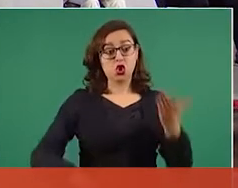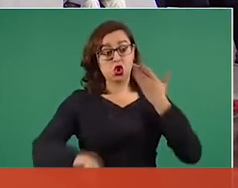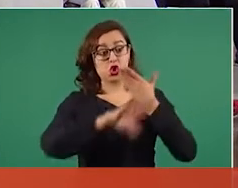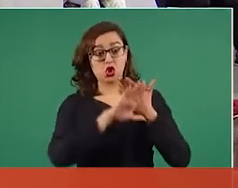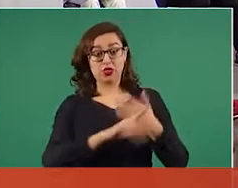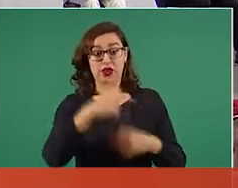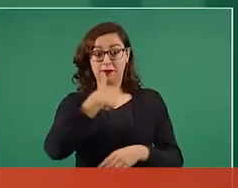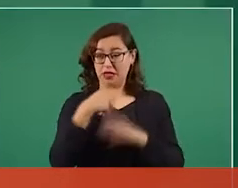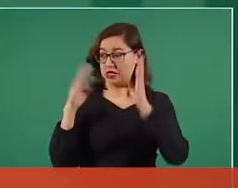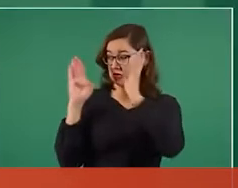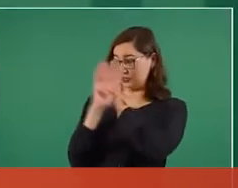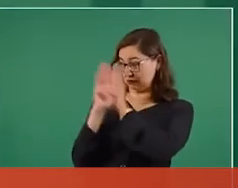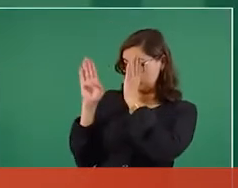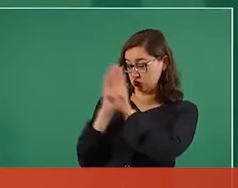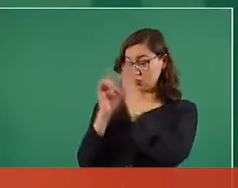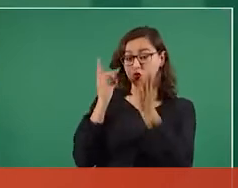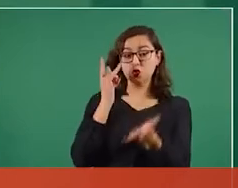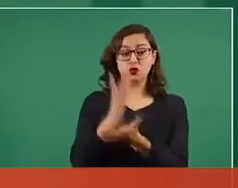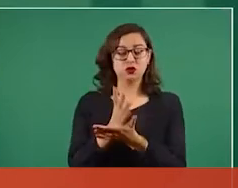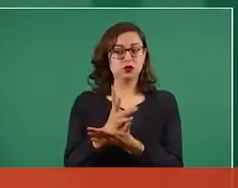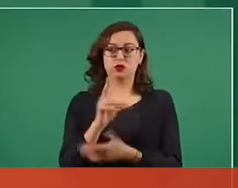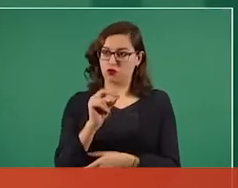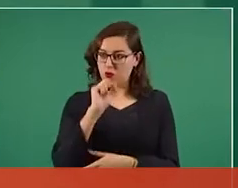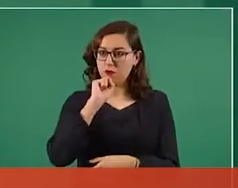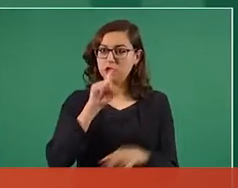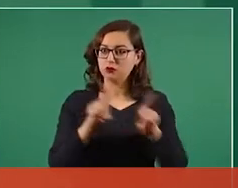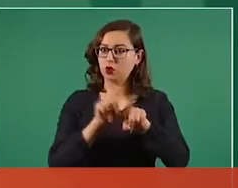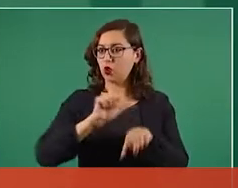hacía a nivel mundial